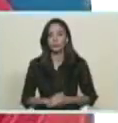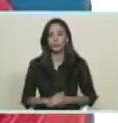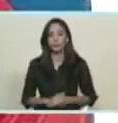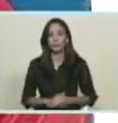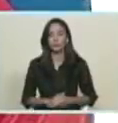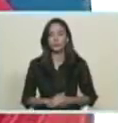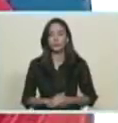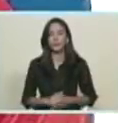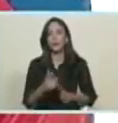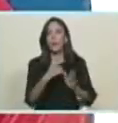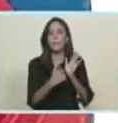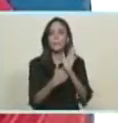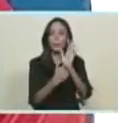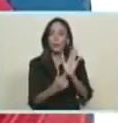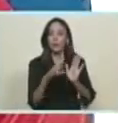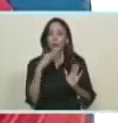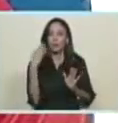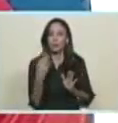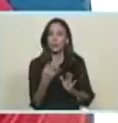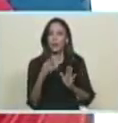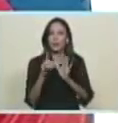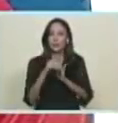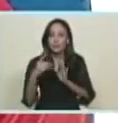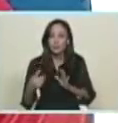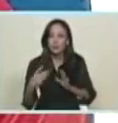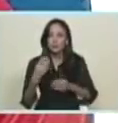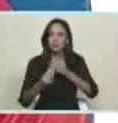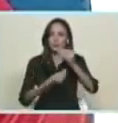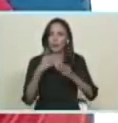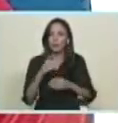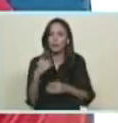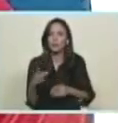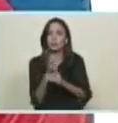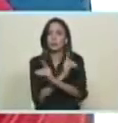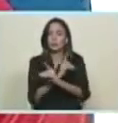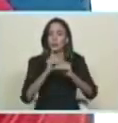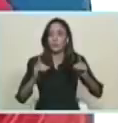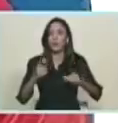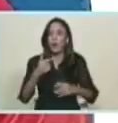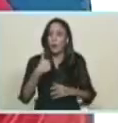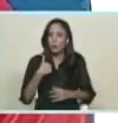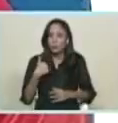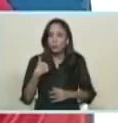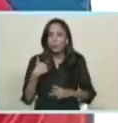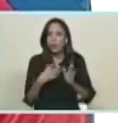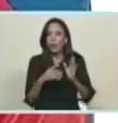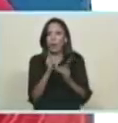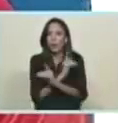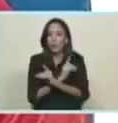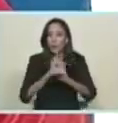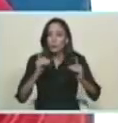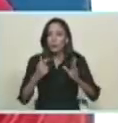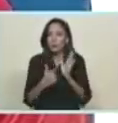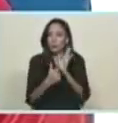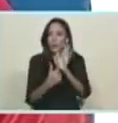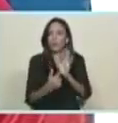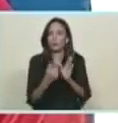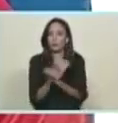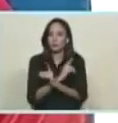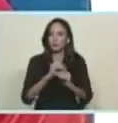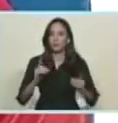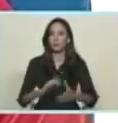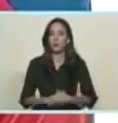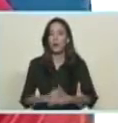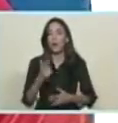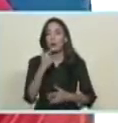Somos garantía, nosotros somos garantía de derechos, somos garantía de democracia. Yo soy garantía de democracia. Y cuando